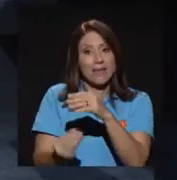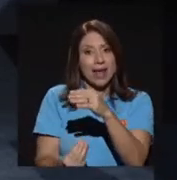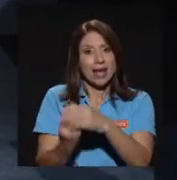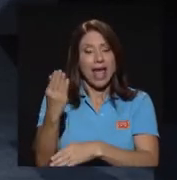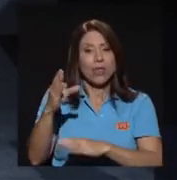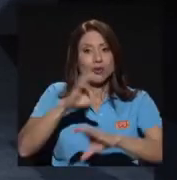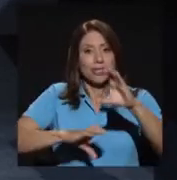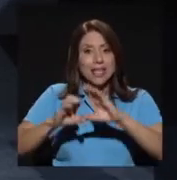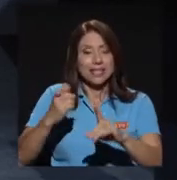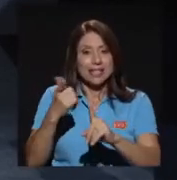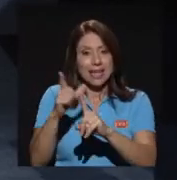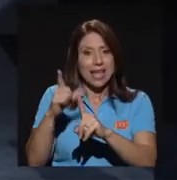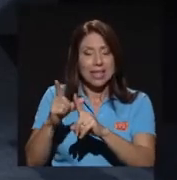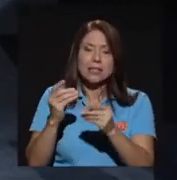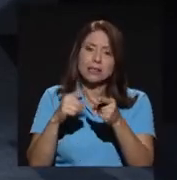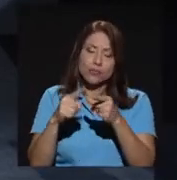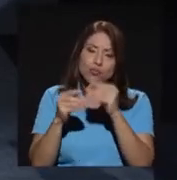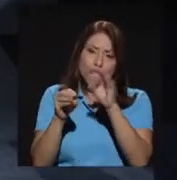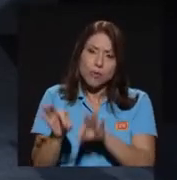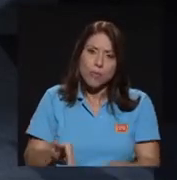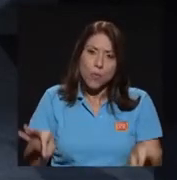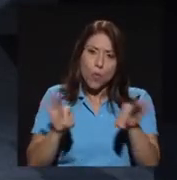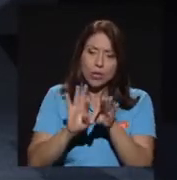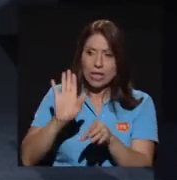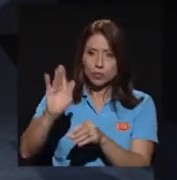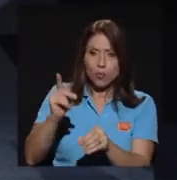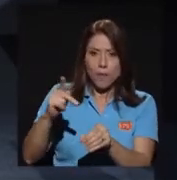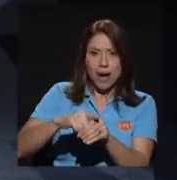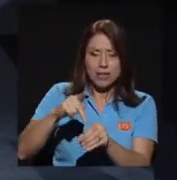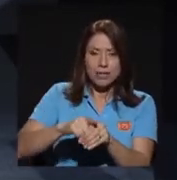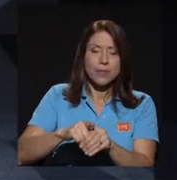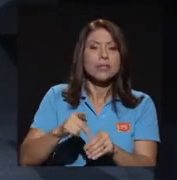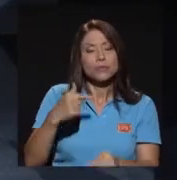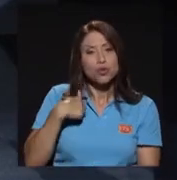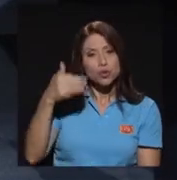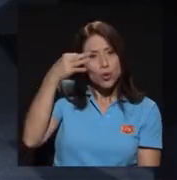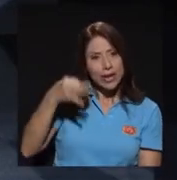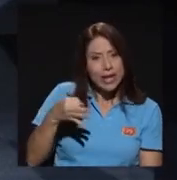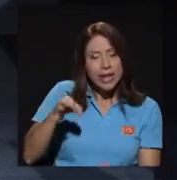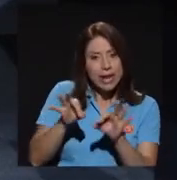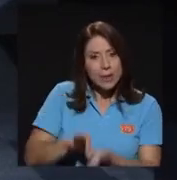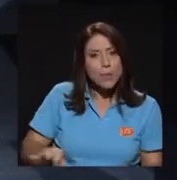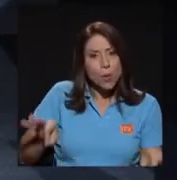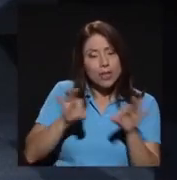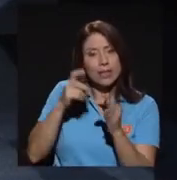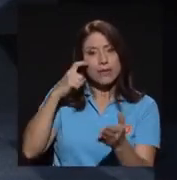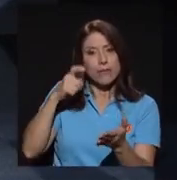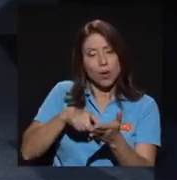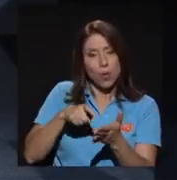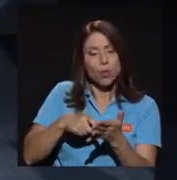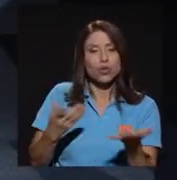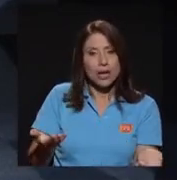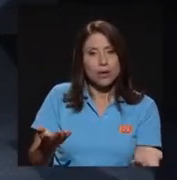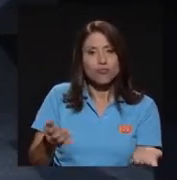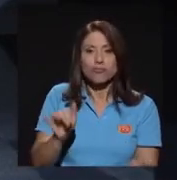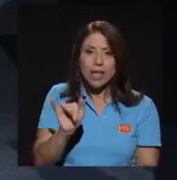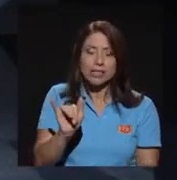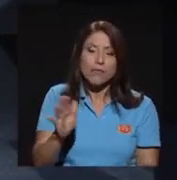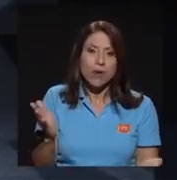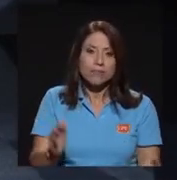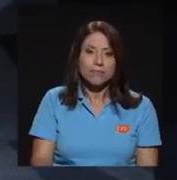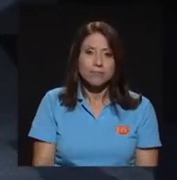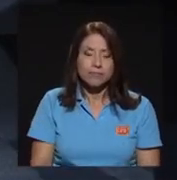fue muy importante la participación de rodrigo y yo creí que era importante que se lo reconociera y así puede ver